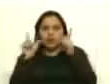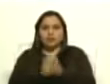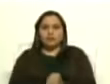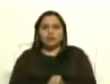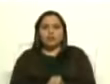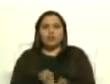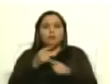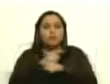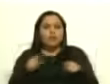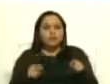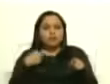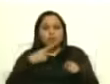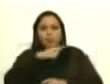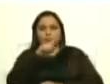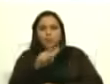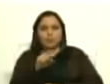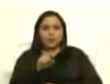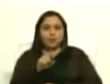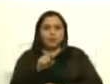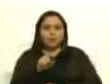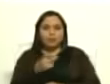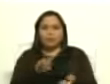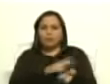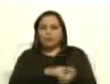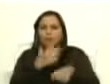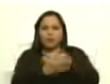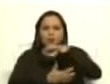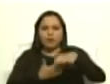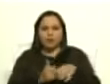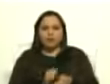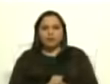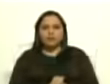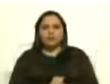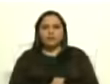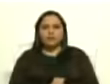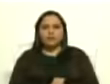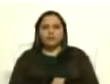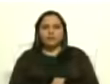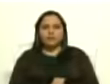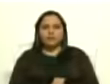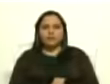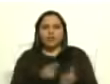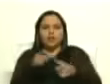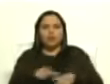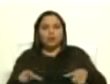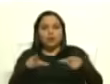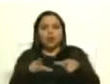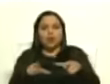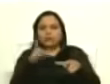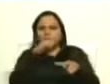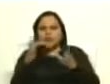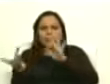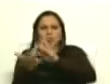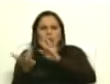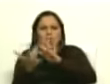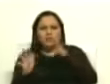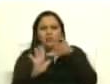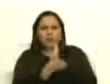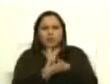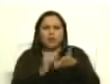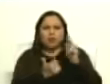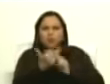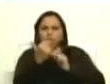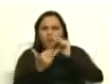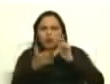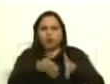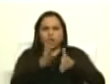preguntan a mí cuál es el principal problema, bueno, además de ser también la región más desconectada en infraestructuras, una